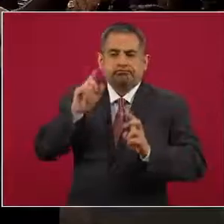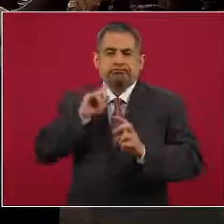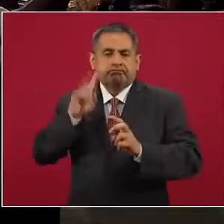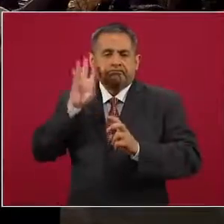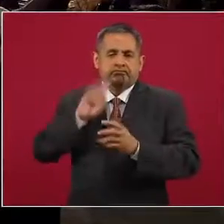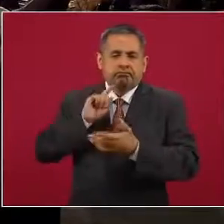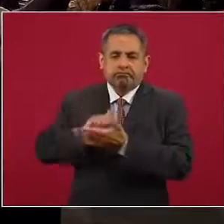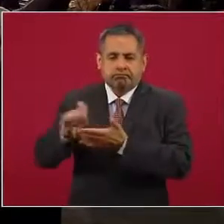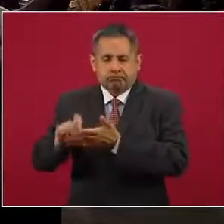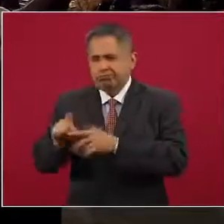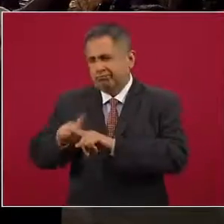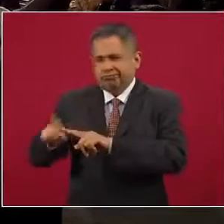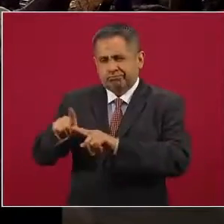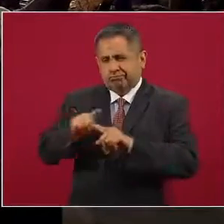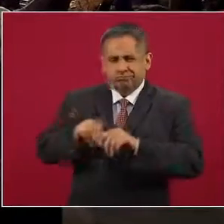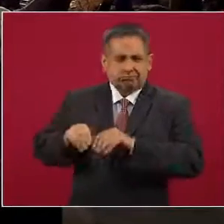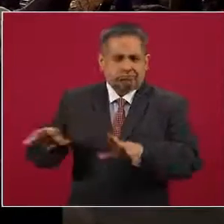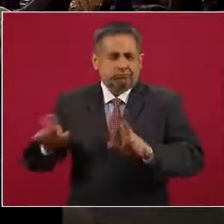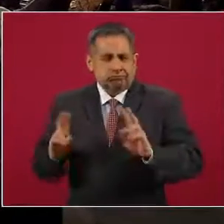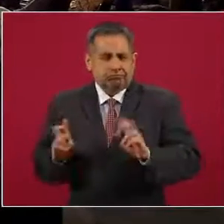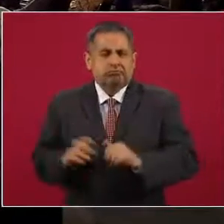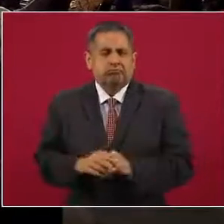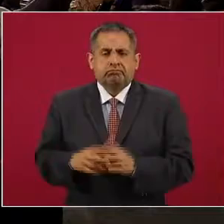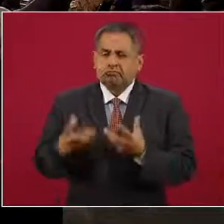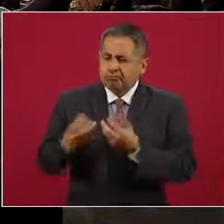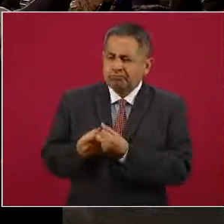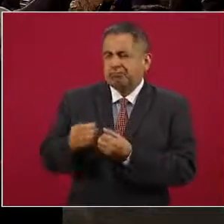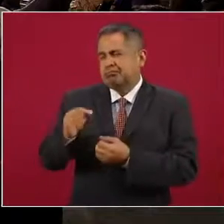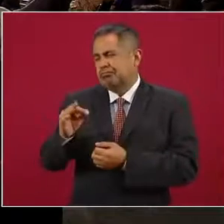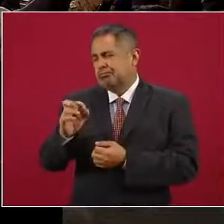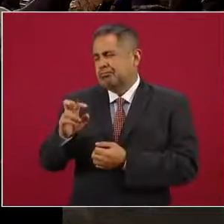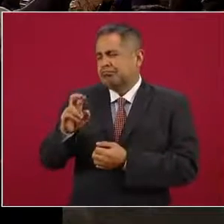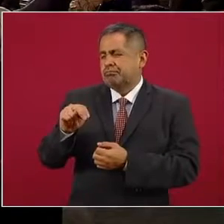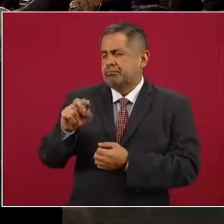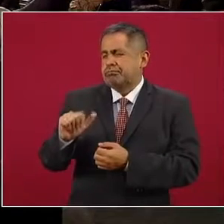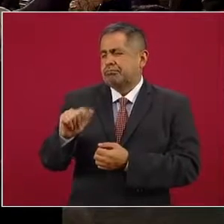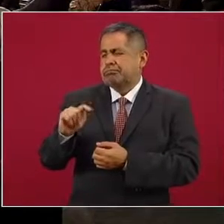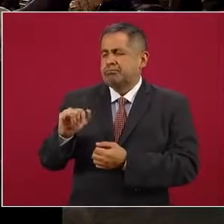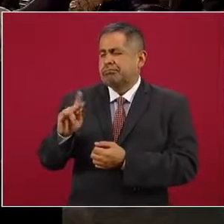varios medios, entre ellos Rompeviento, Fernanda Tapia y Cultura Colectiva.